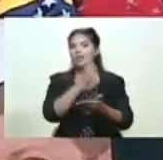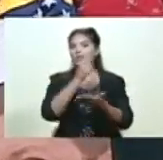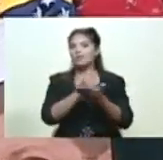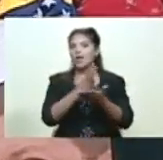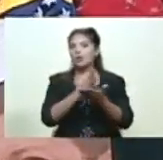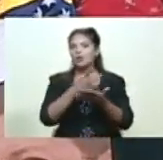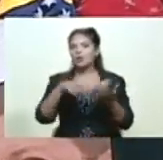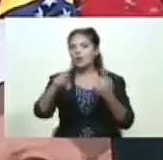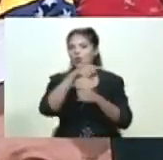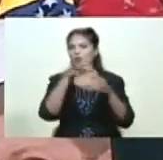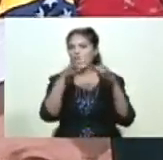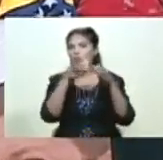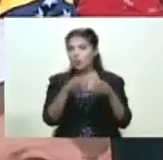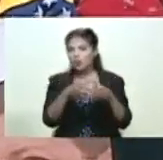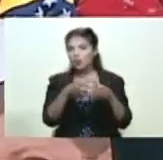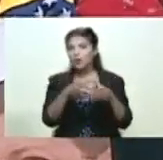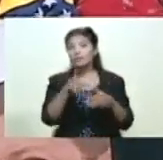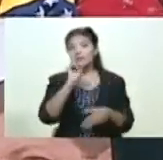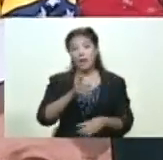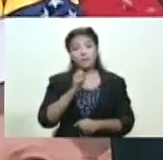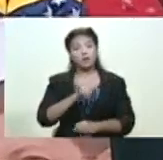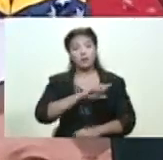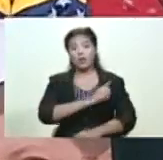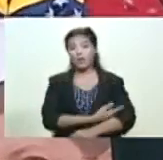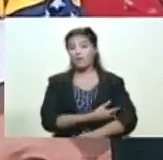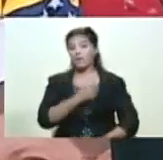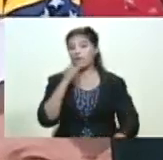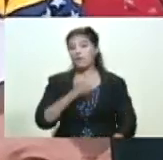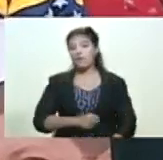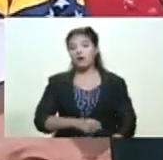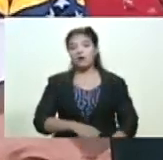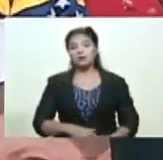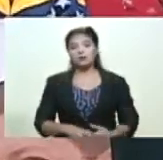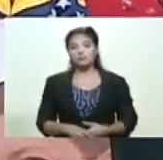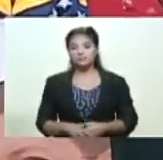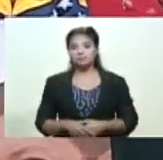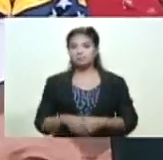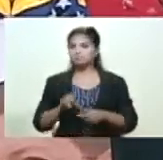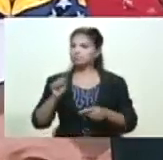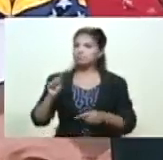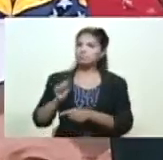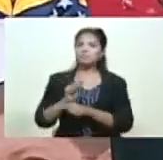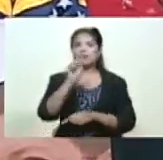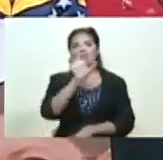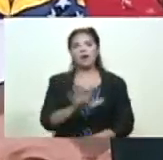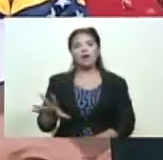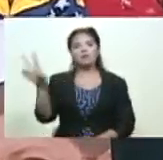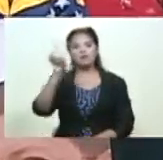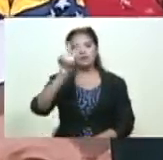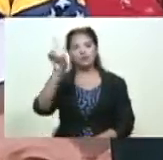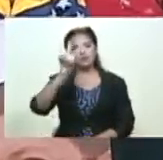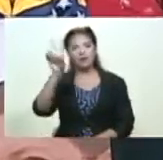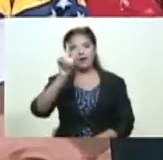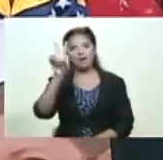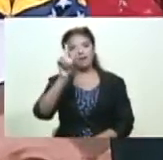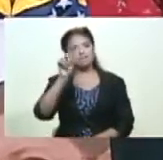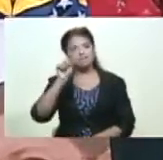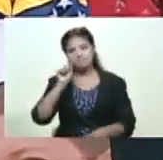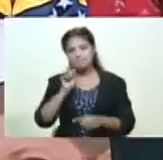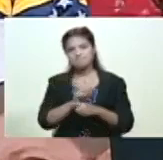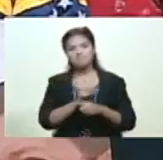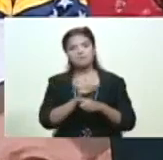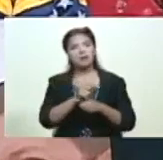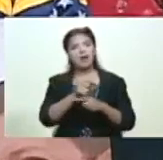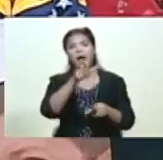Klan y de los extremistas que agreden a Venezuela, que agreden a